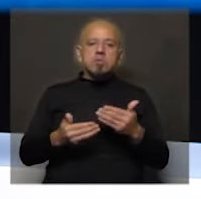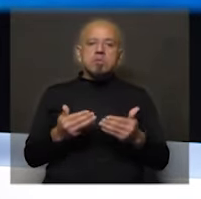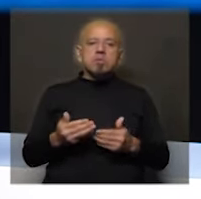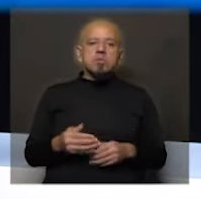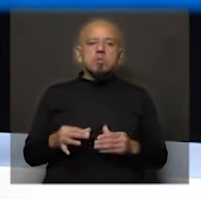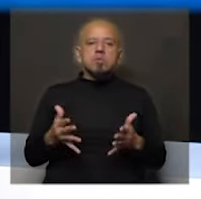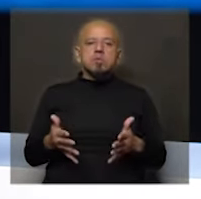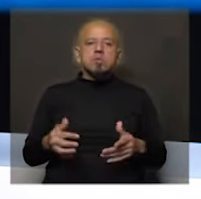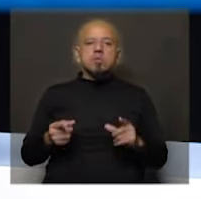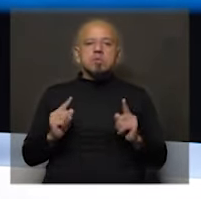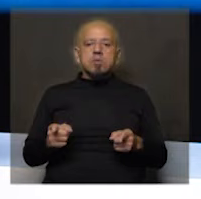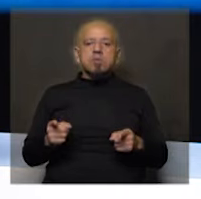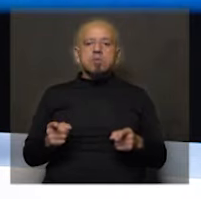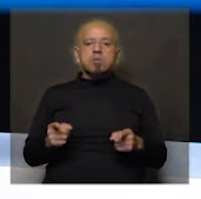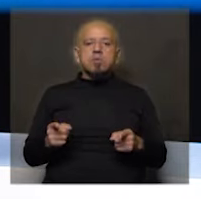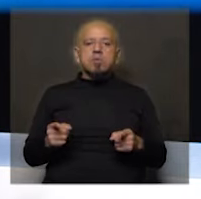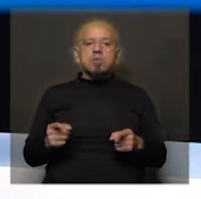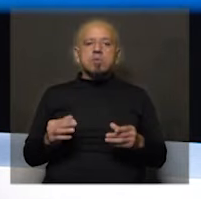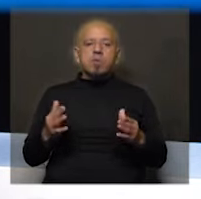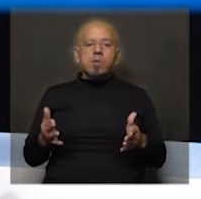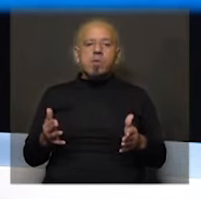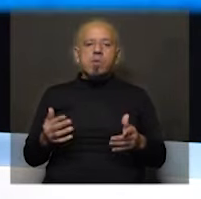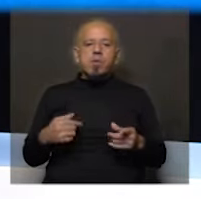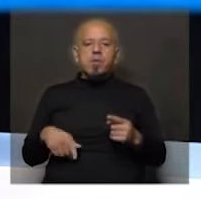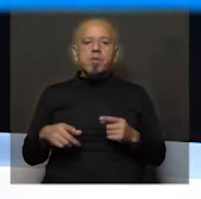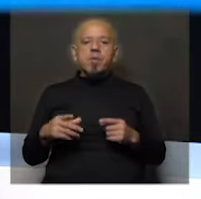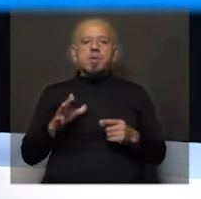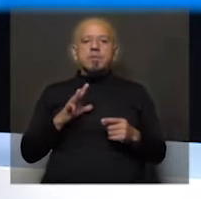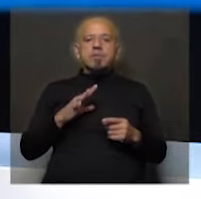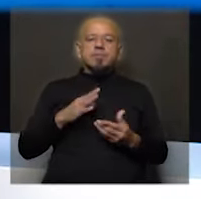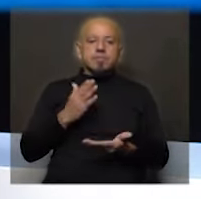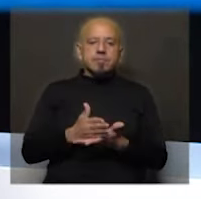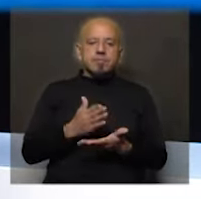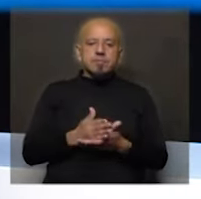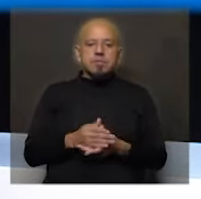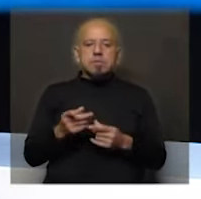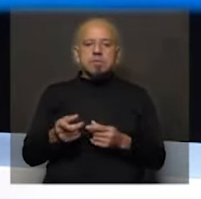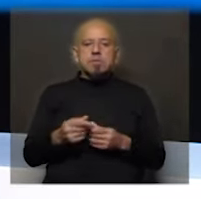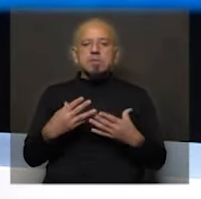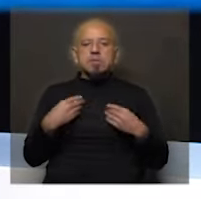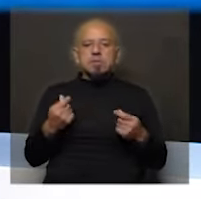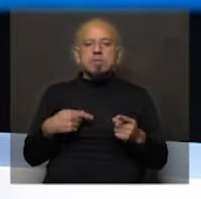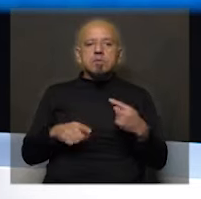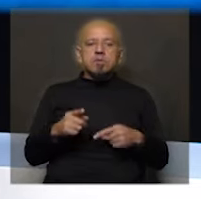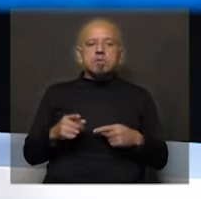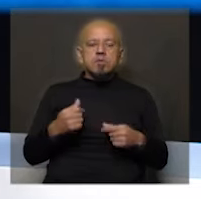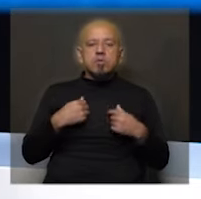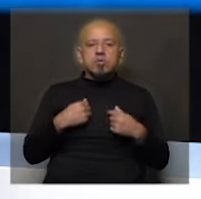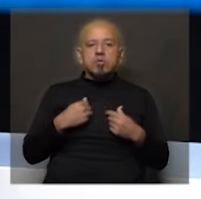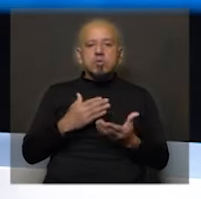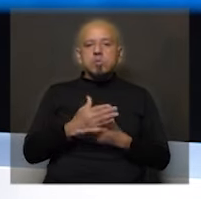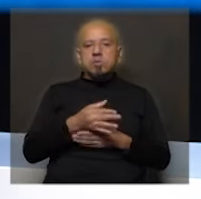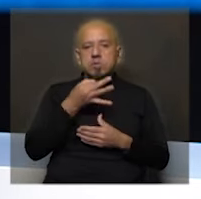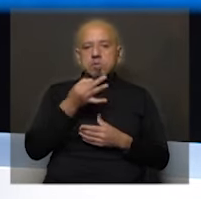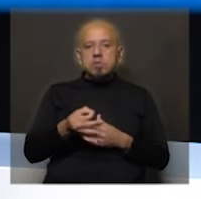Y también acompañar incluso hasta físicamente tienen derecho a estar con un acompañante emocional y lo que nosotros siempre decíamos